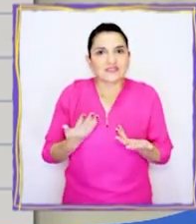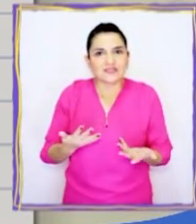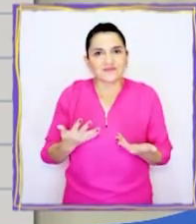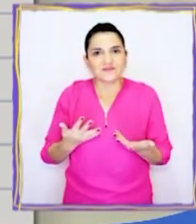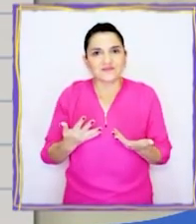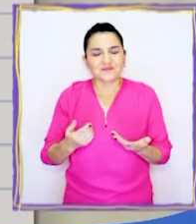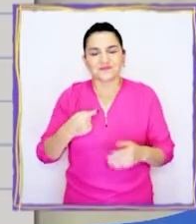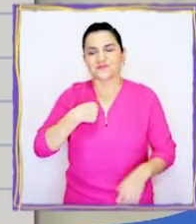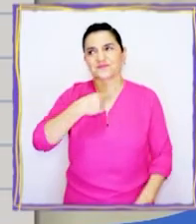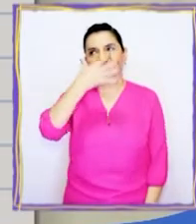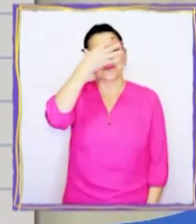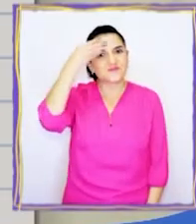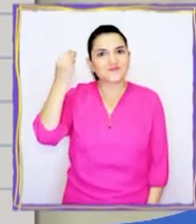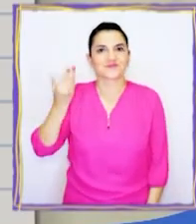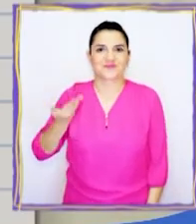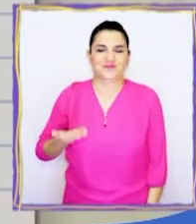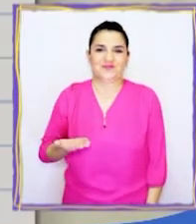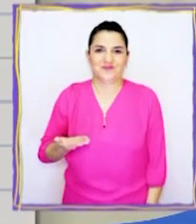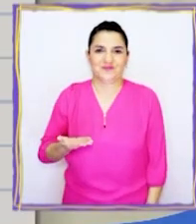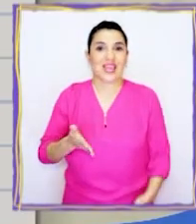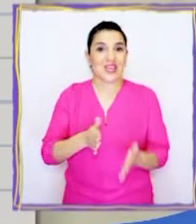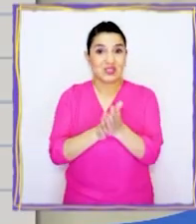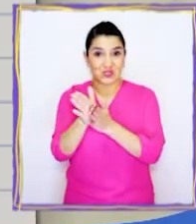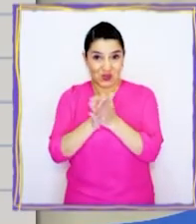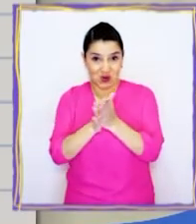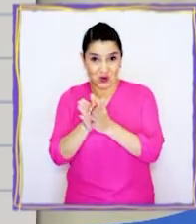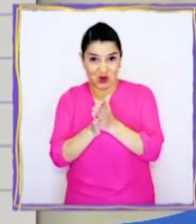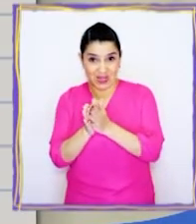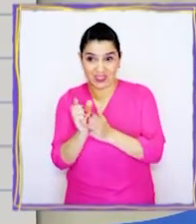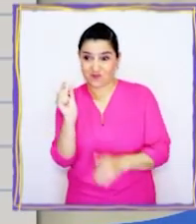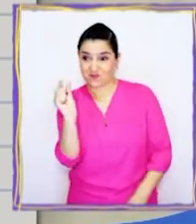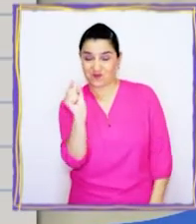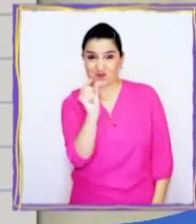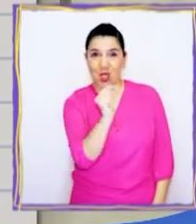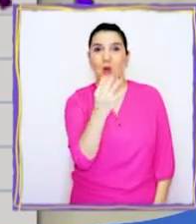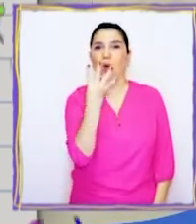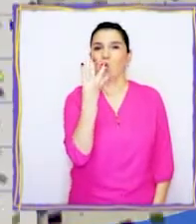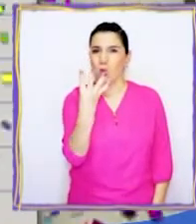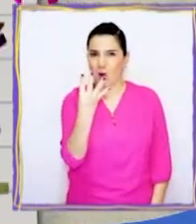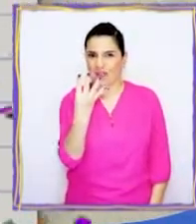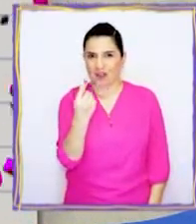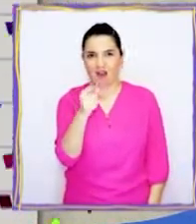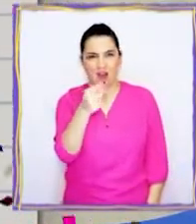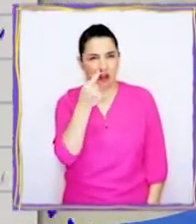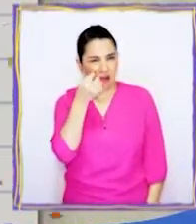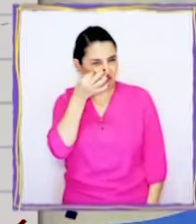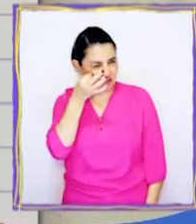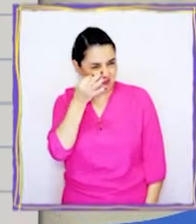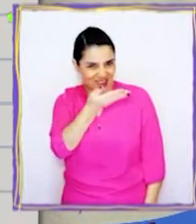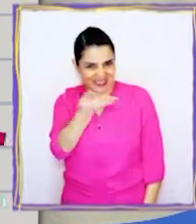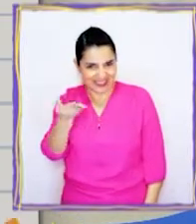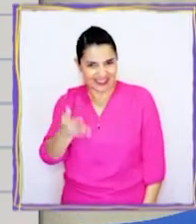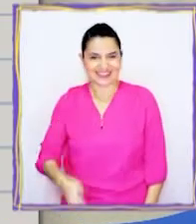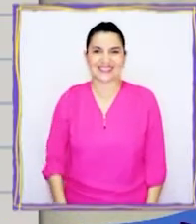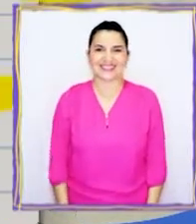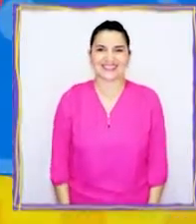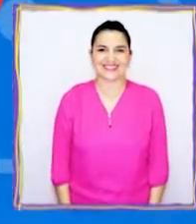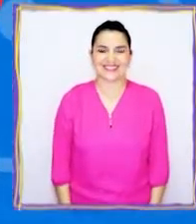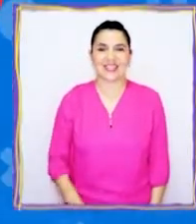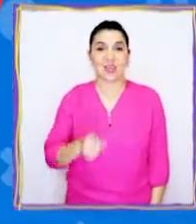¡Tienen razón! ¡Lo había olvidado! Chocolate tiene cuatro sílabas. ¡Qué observadores y observadoras